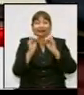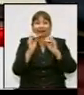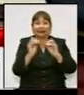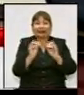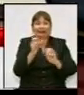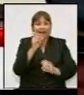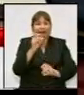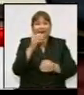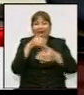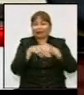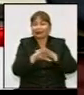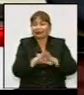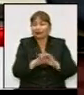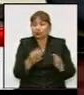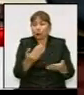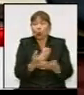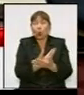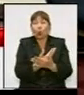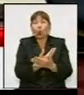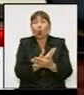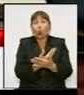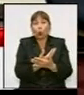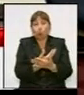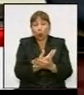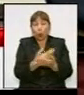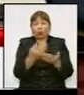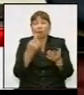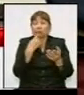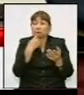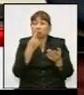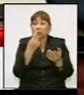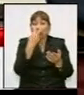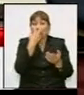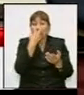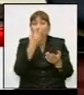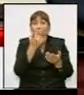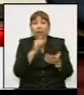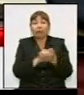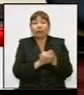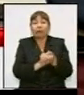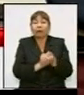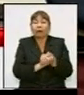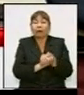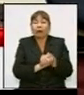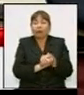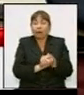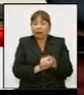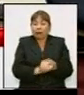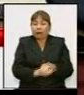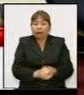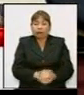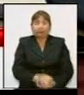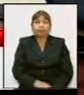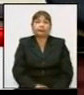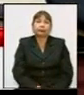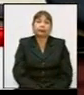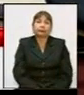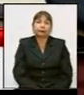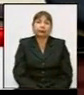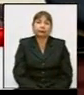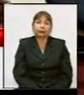de un de, como un dominio nuevo de la guerra. Vemos ahí, en esa gráfica muy, muy